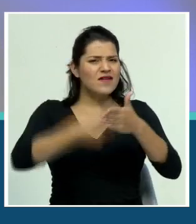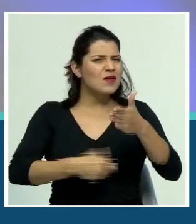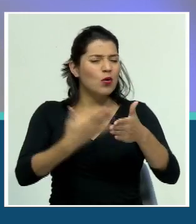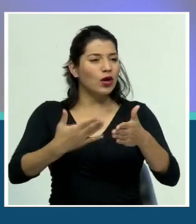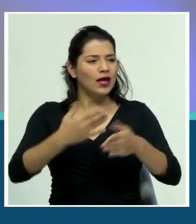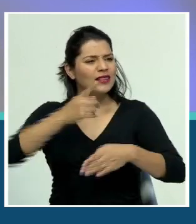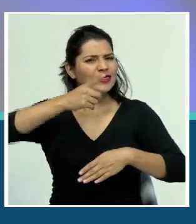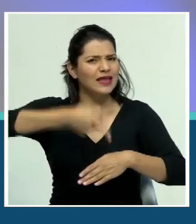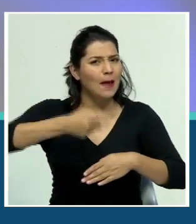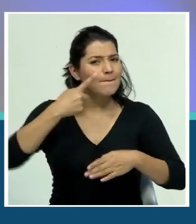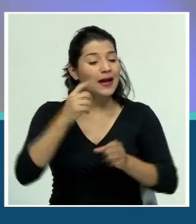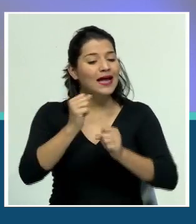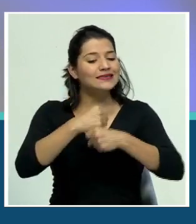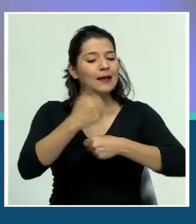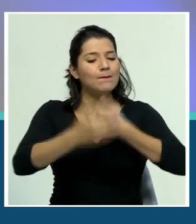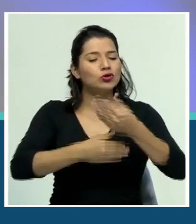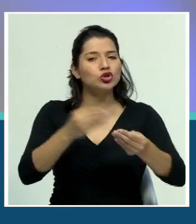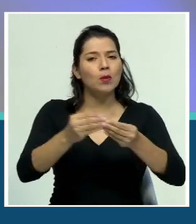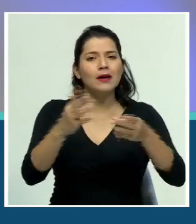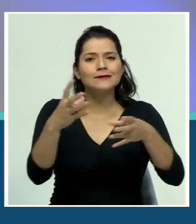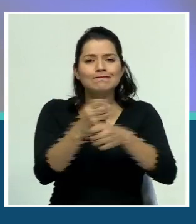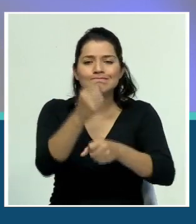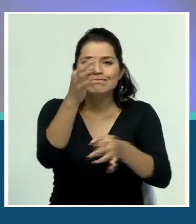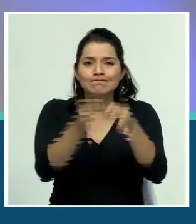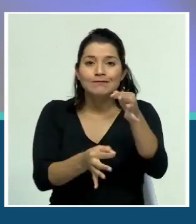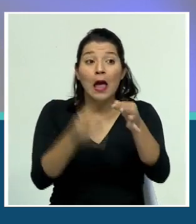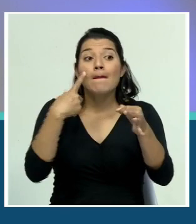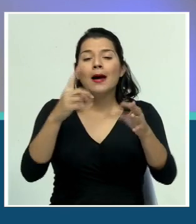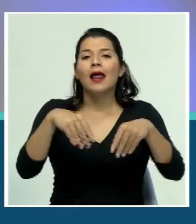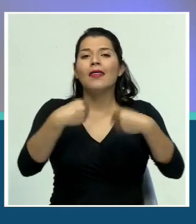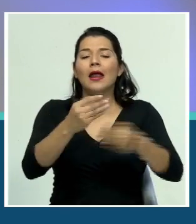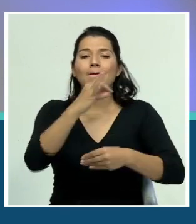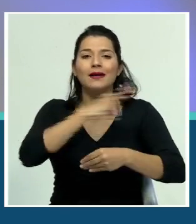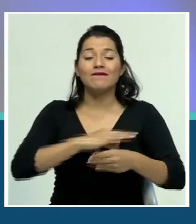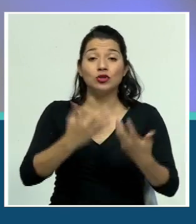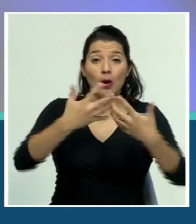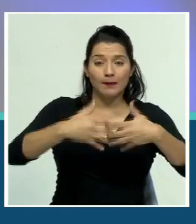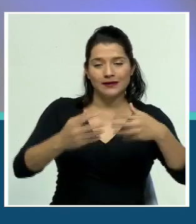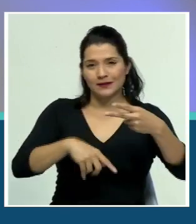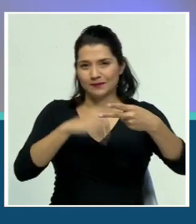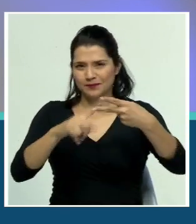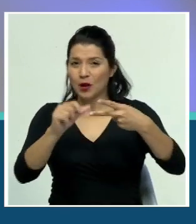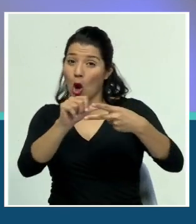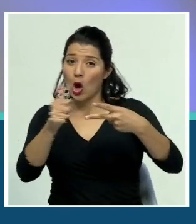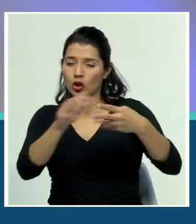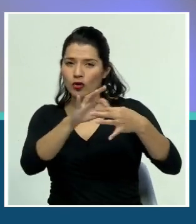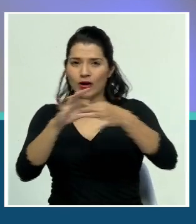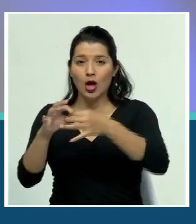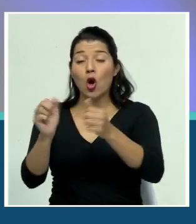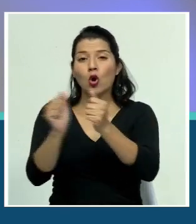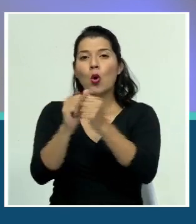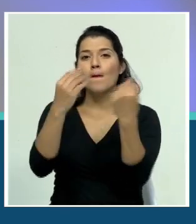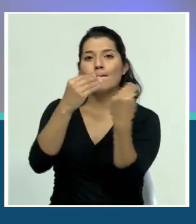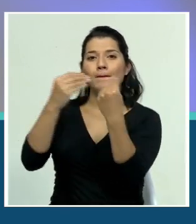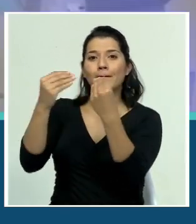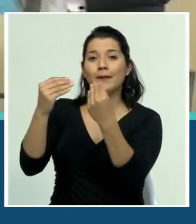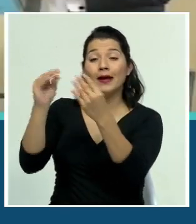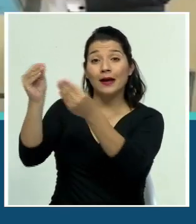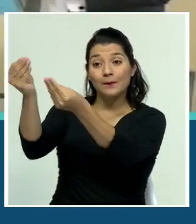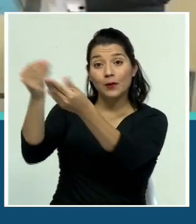la simplificación de trámites que beneficiará a las empresas y otro con respecto a la importación de medicamentos.